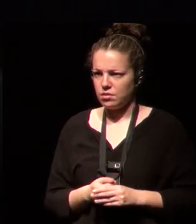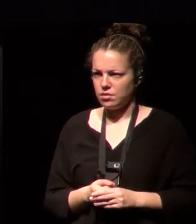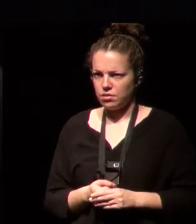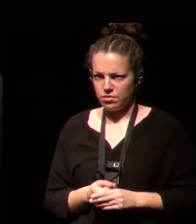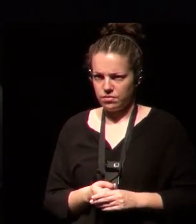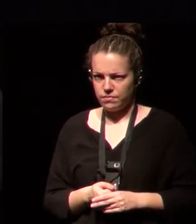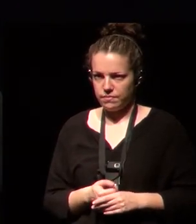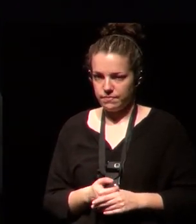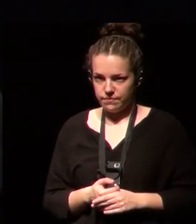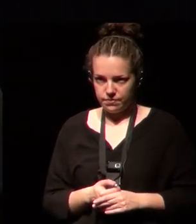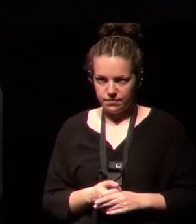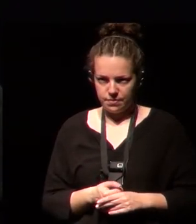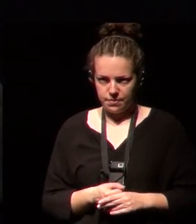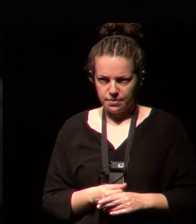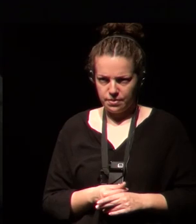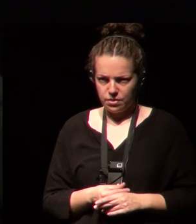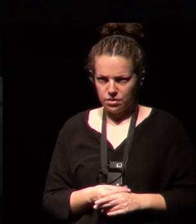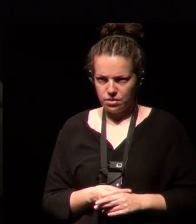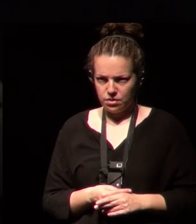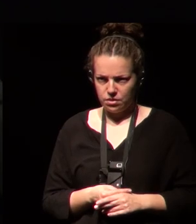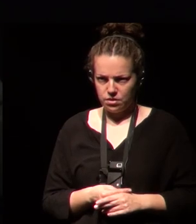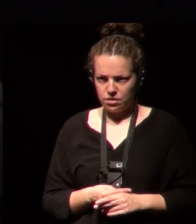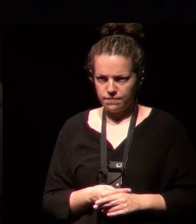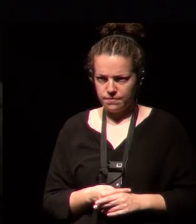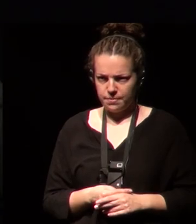Defending the truth, defender la verdad.